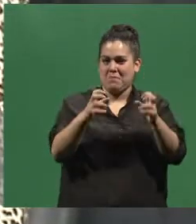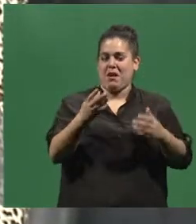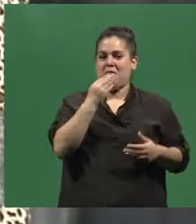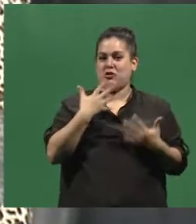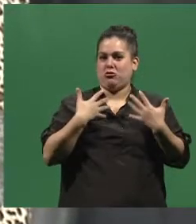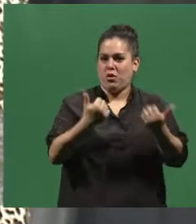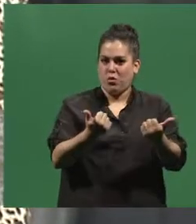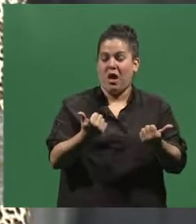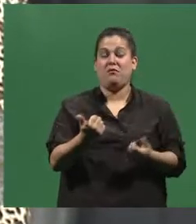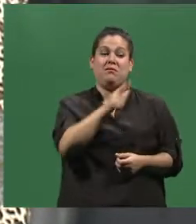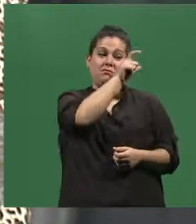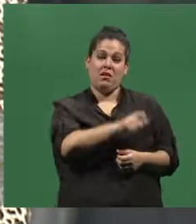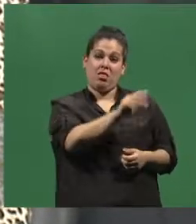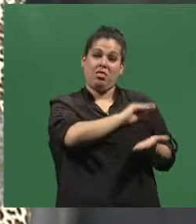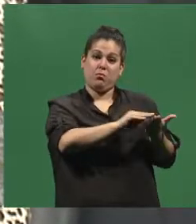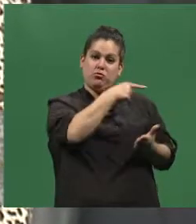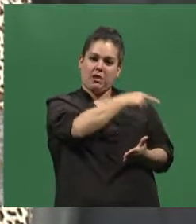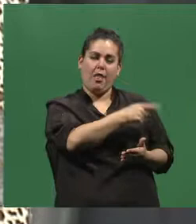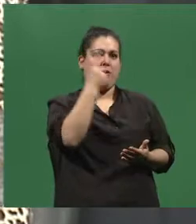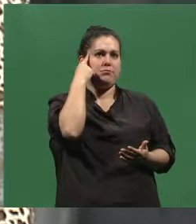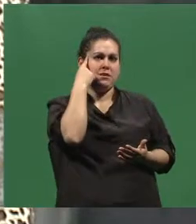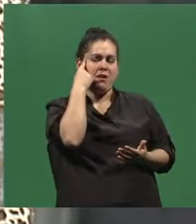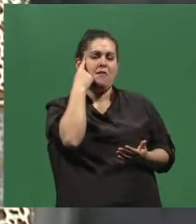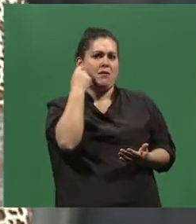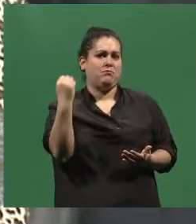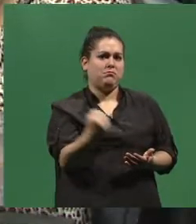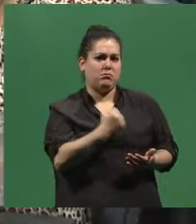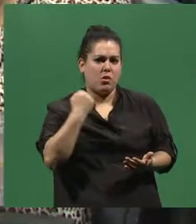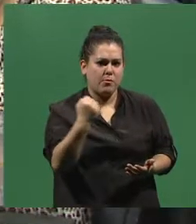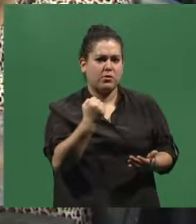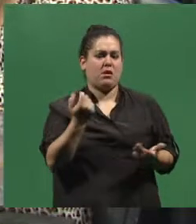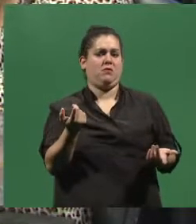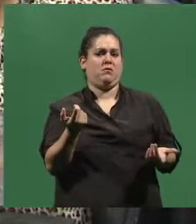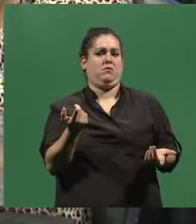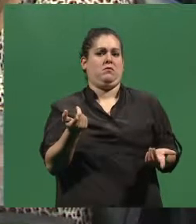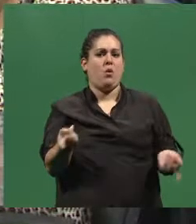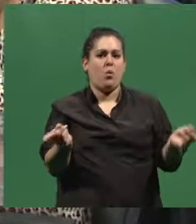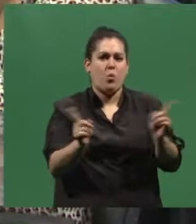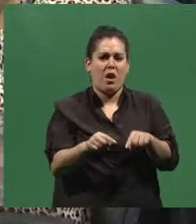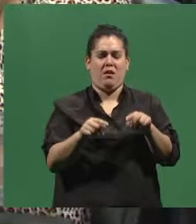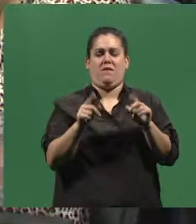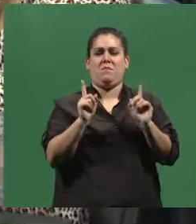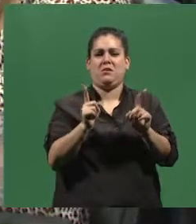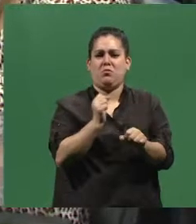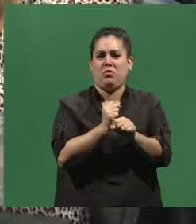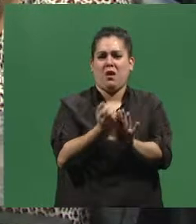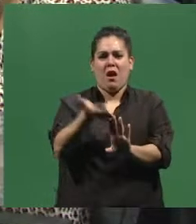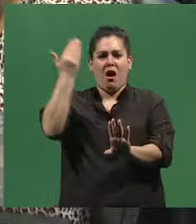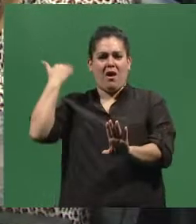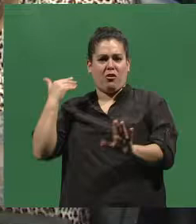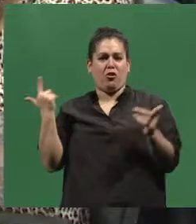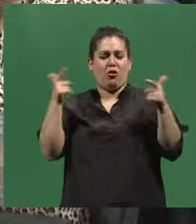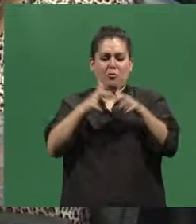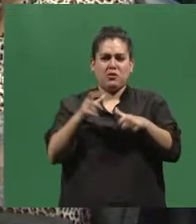la diputada creía que era muy importante poder tomar todo el trabajo que se había hecho en la